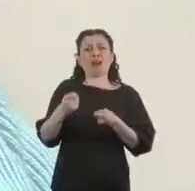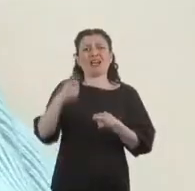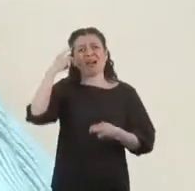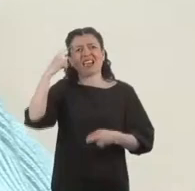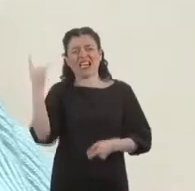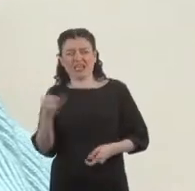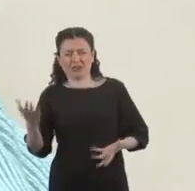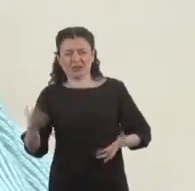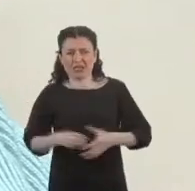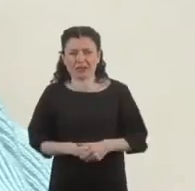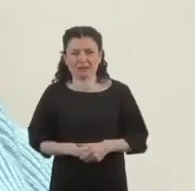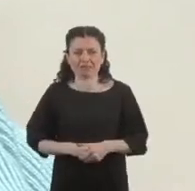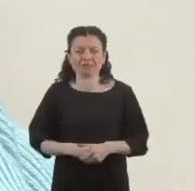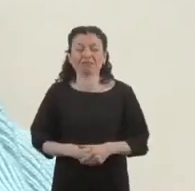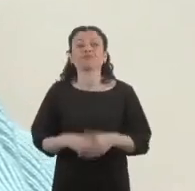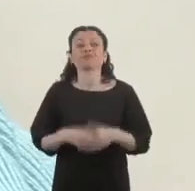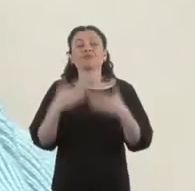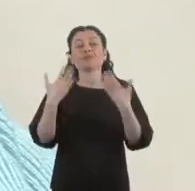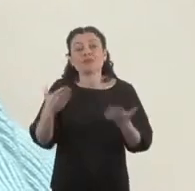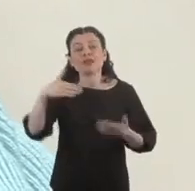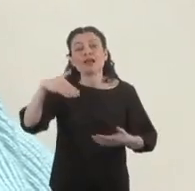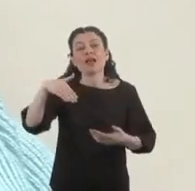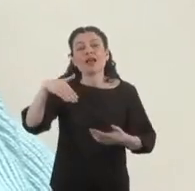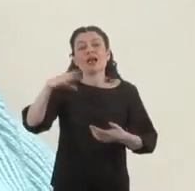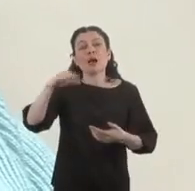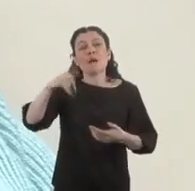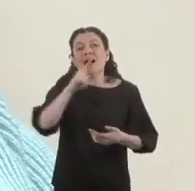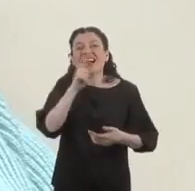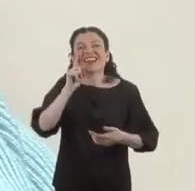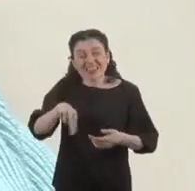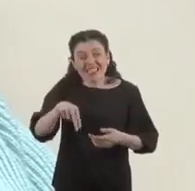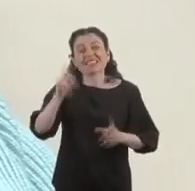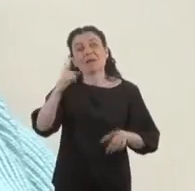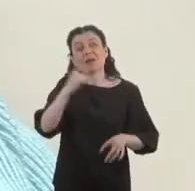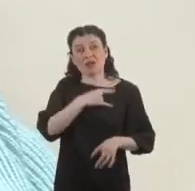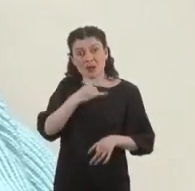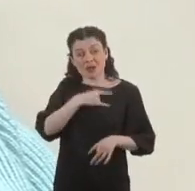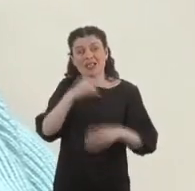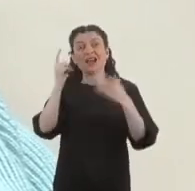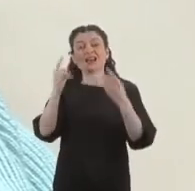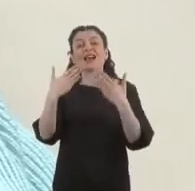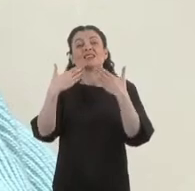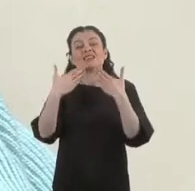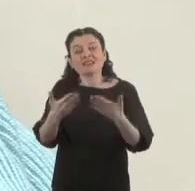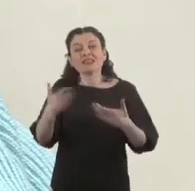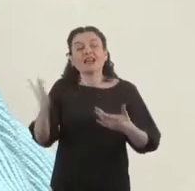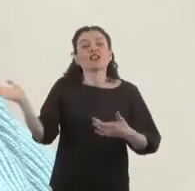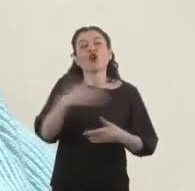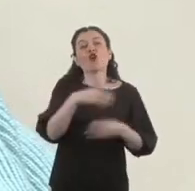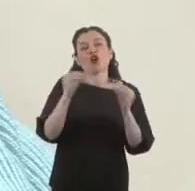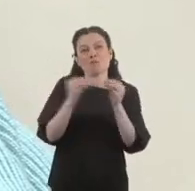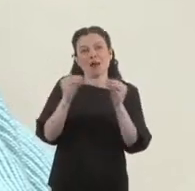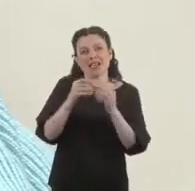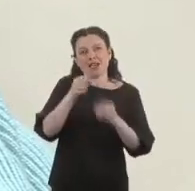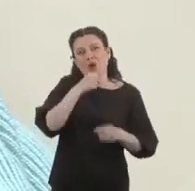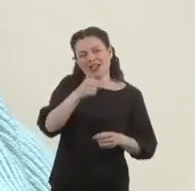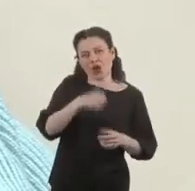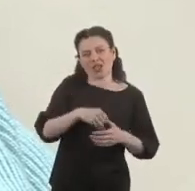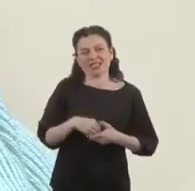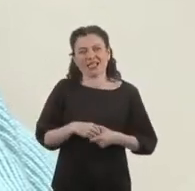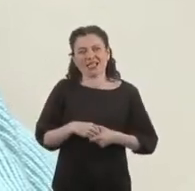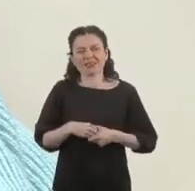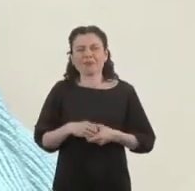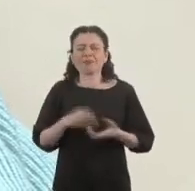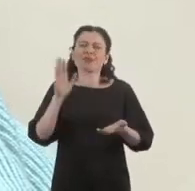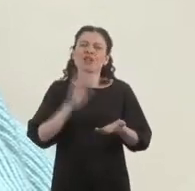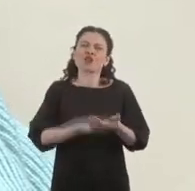Buenos días, Manuel. Mi nombre es Martín Dempsey, ¿Todo bien? también de la Marina Mercante. Hago extensivo el saludo también a todos los futuros colegas. En línea